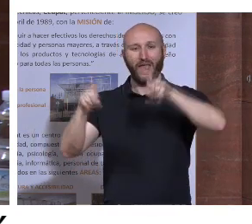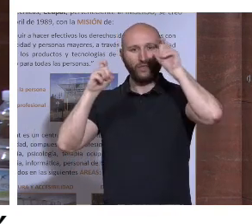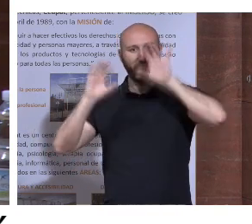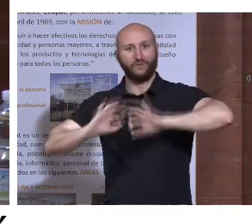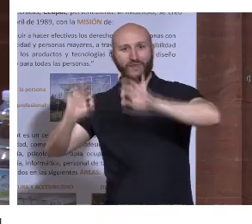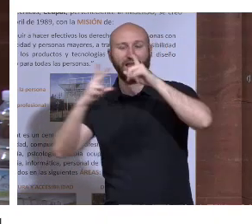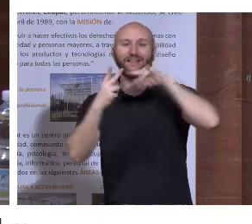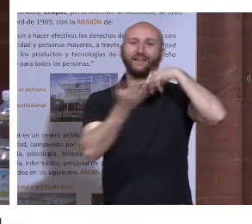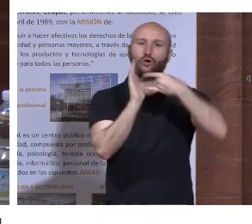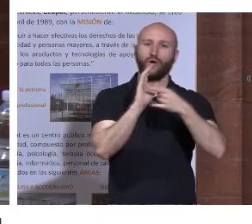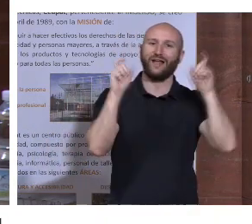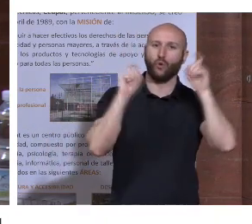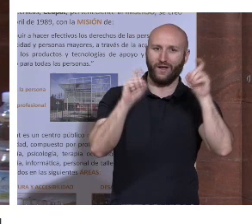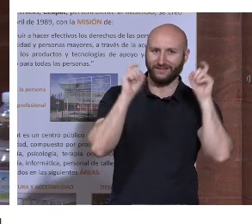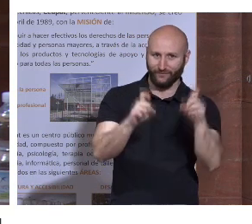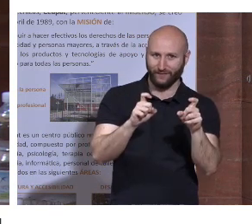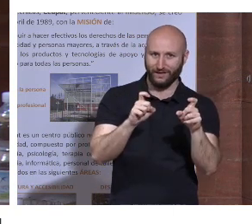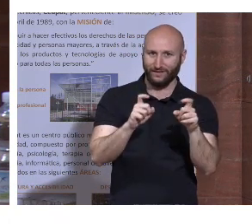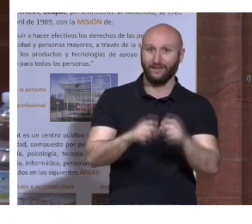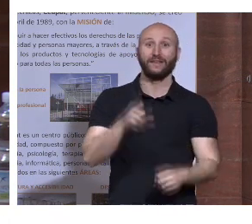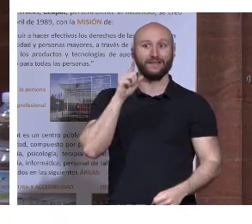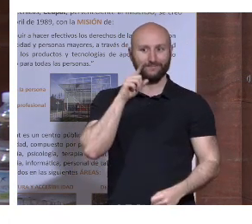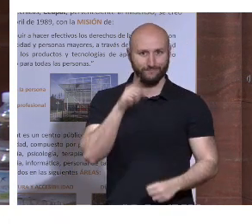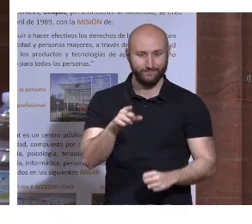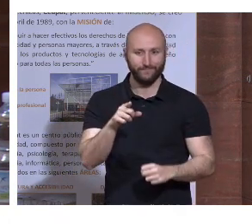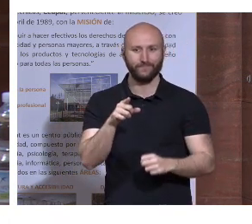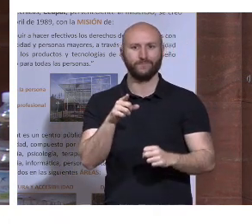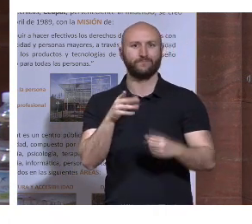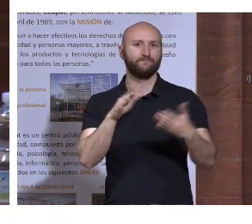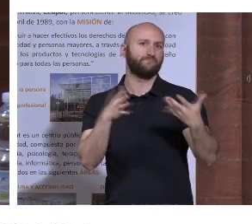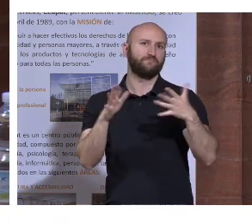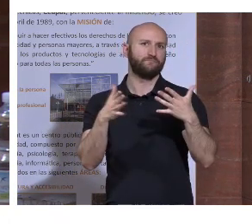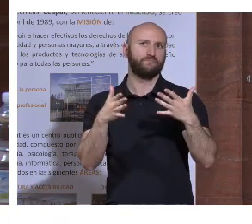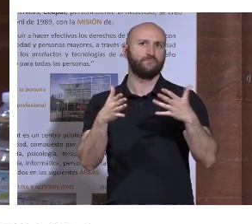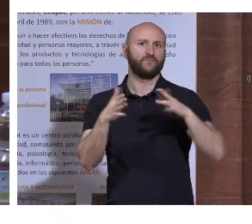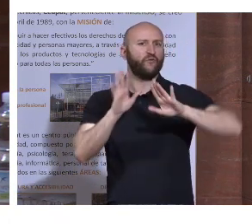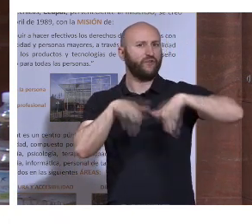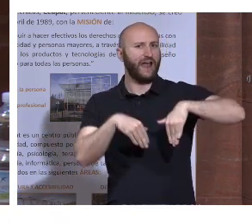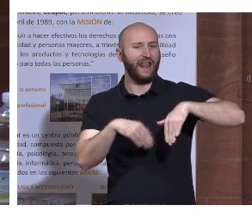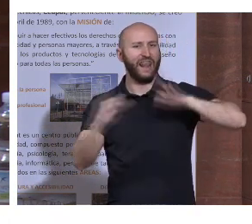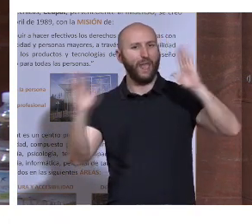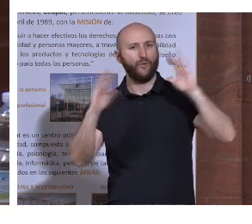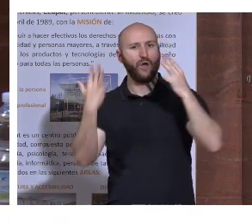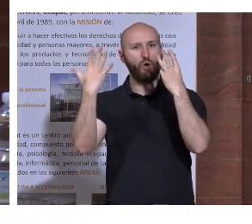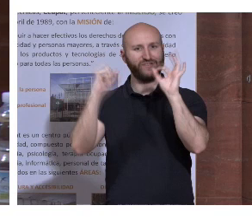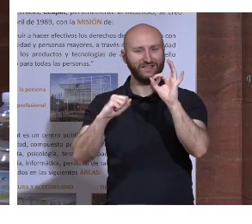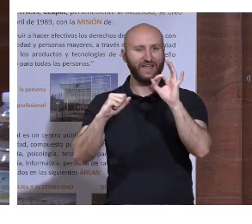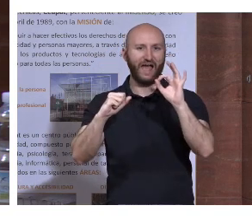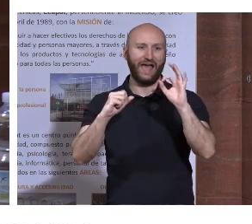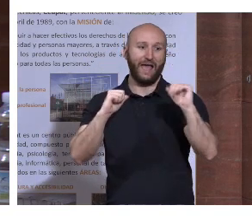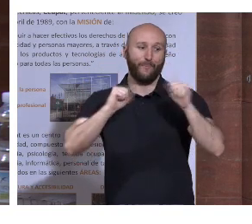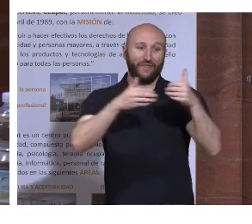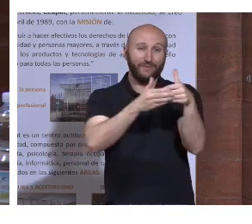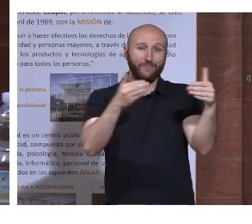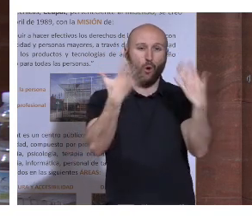y tecnología educativa. Eso fue pues, antes de los años, a finales de los años 80, principio del 90, y